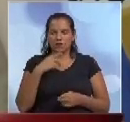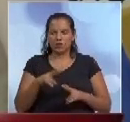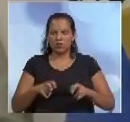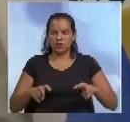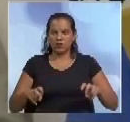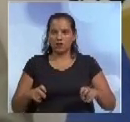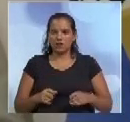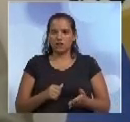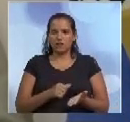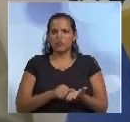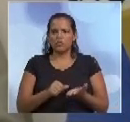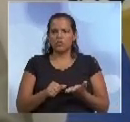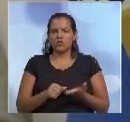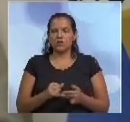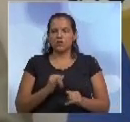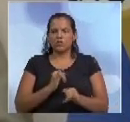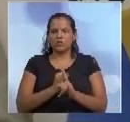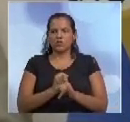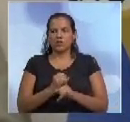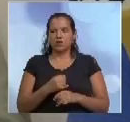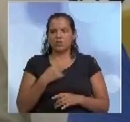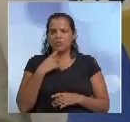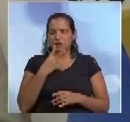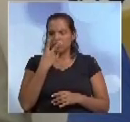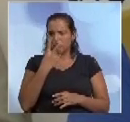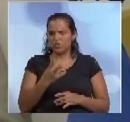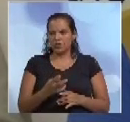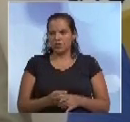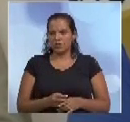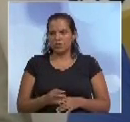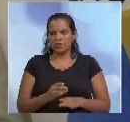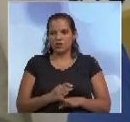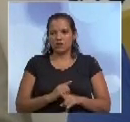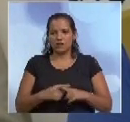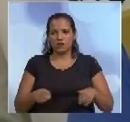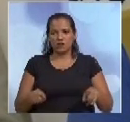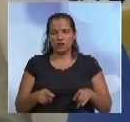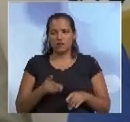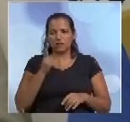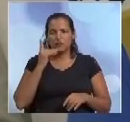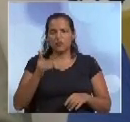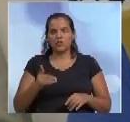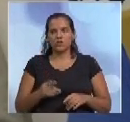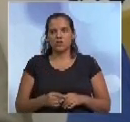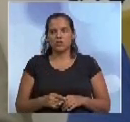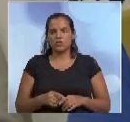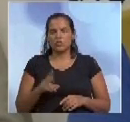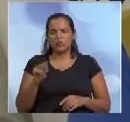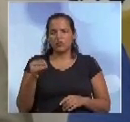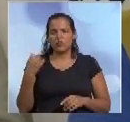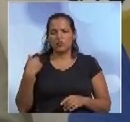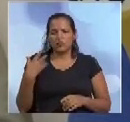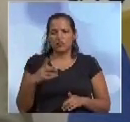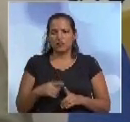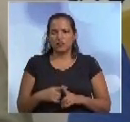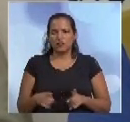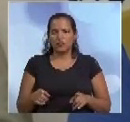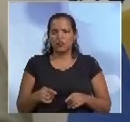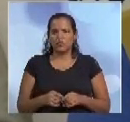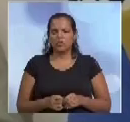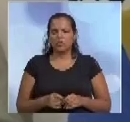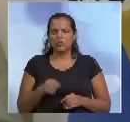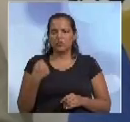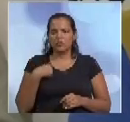del Ministerio de Industria y de Productividad, muy contrario a lo que se ha venido anunciando y diciendo que esta no tendrá ningún tipo de